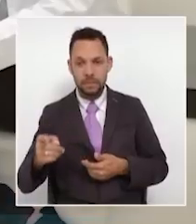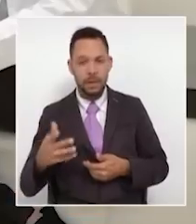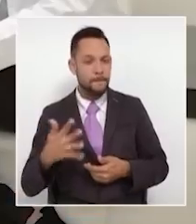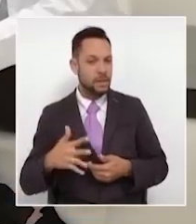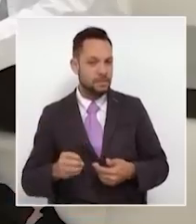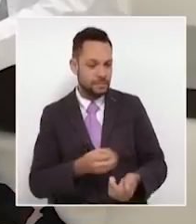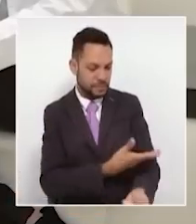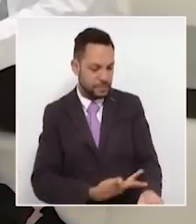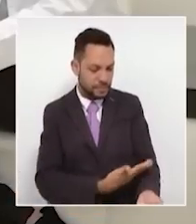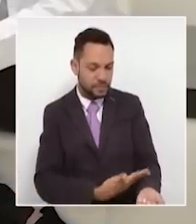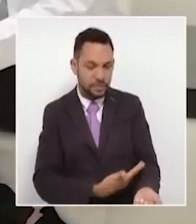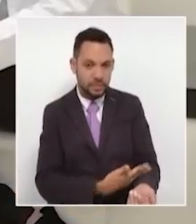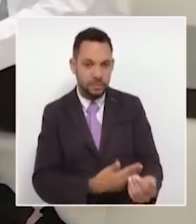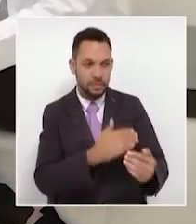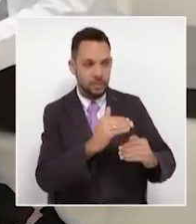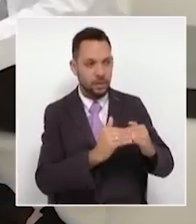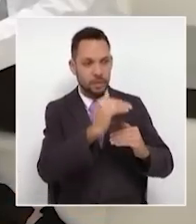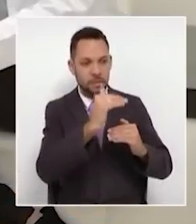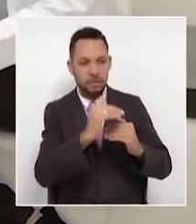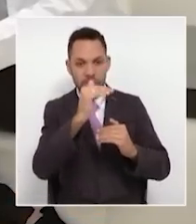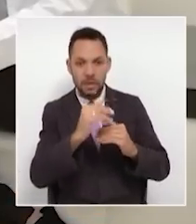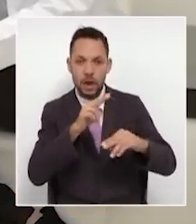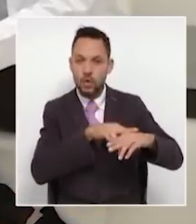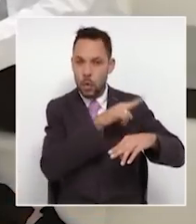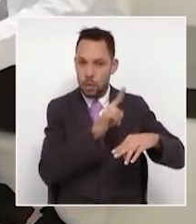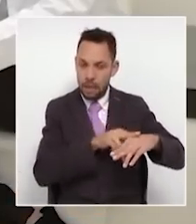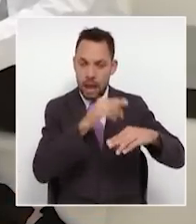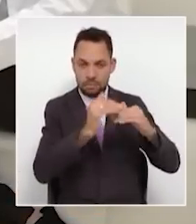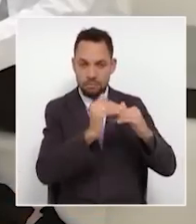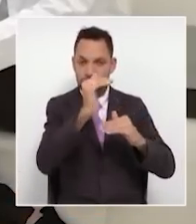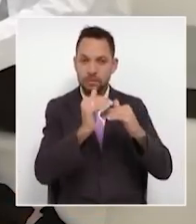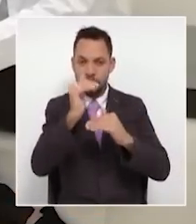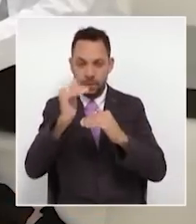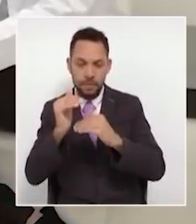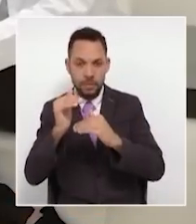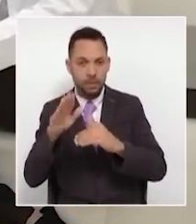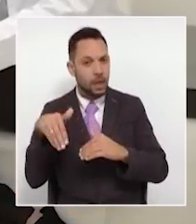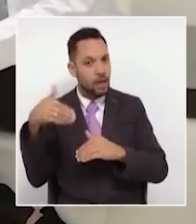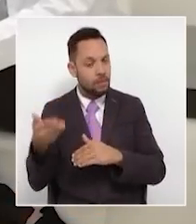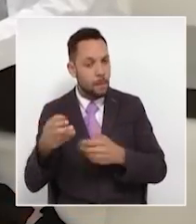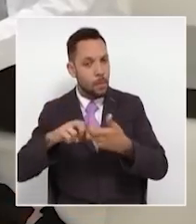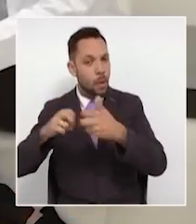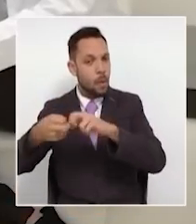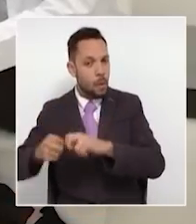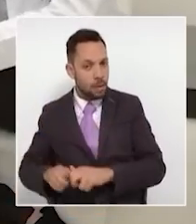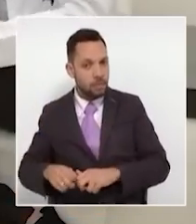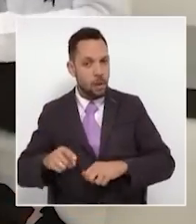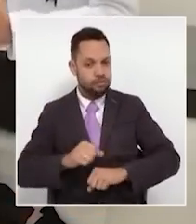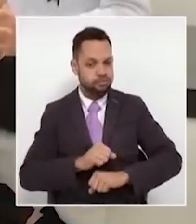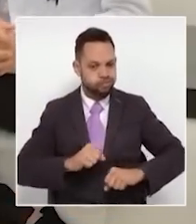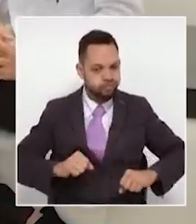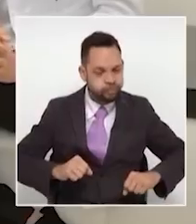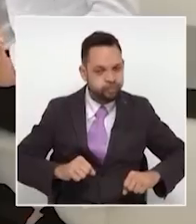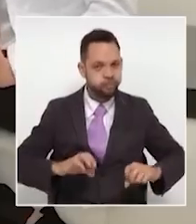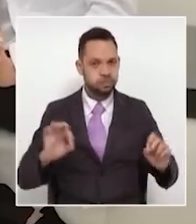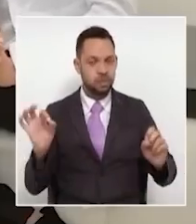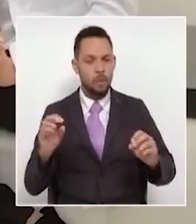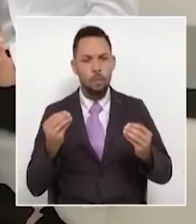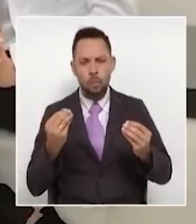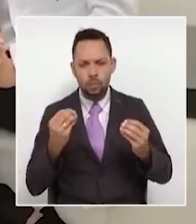glicemia de montreux mina glicosilada dentro de rangos normales pero vemos que tienen bastante sobrepeso tienen obesidad